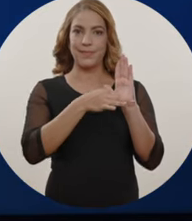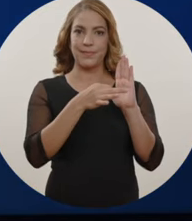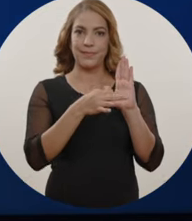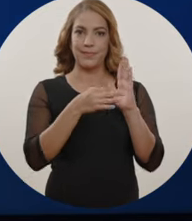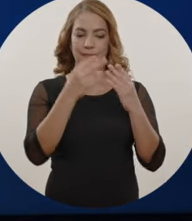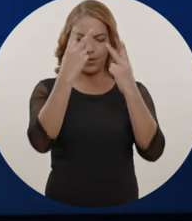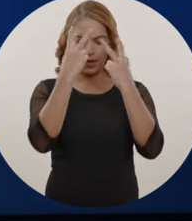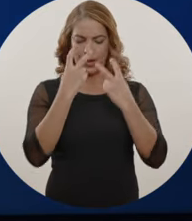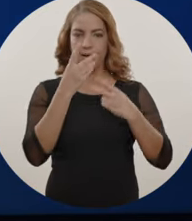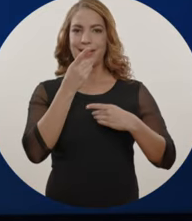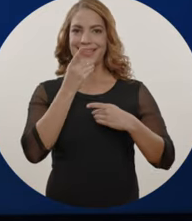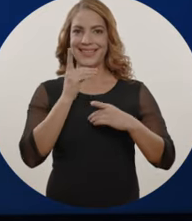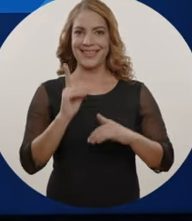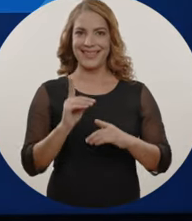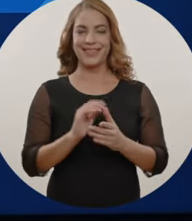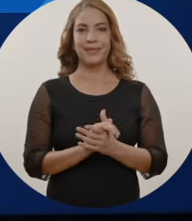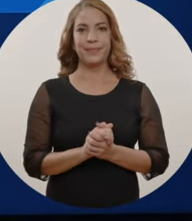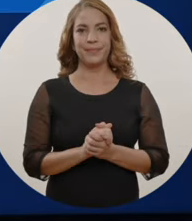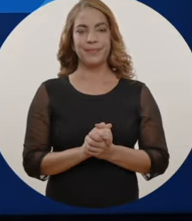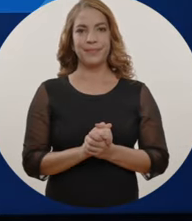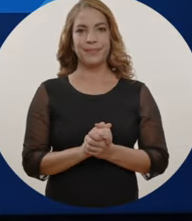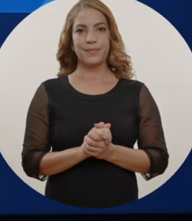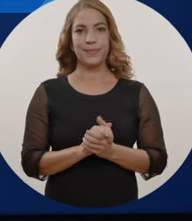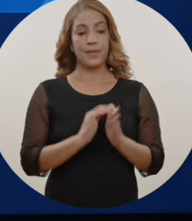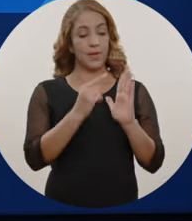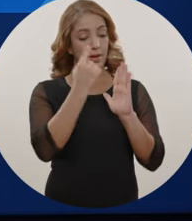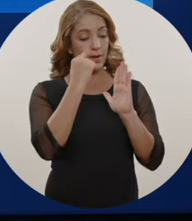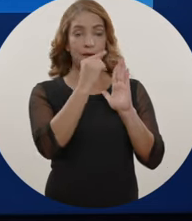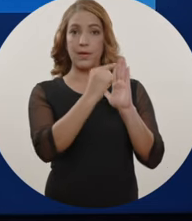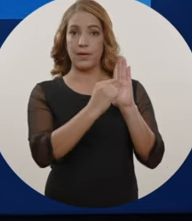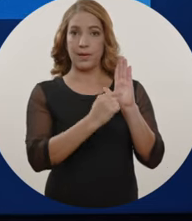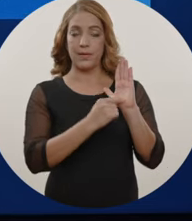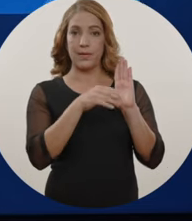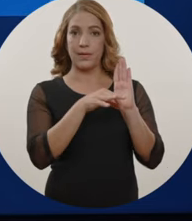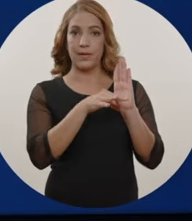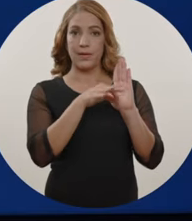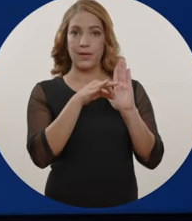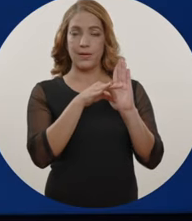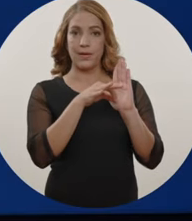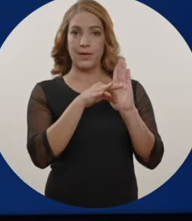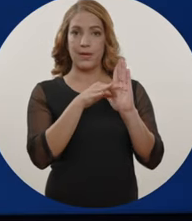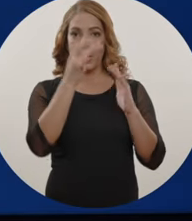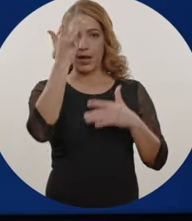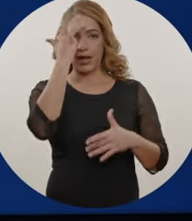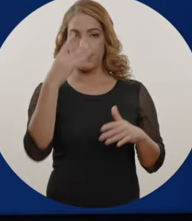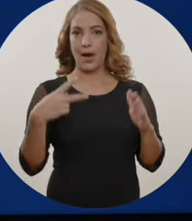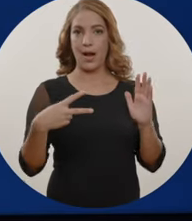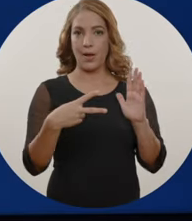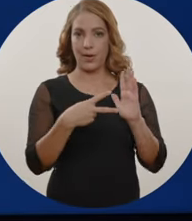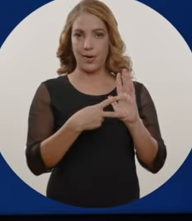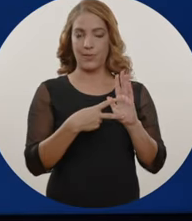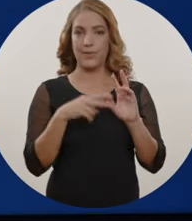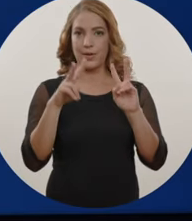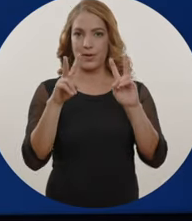seleccione Self-Diagnosis o Autodiagnóstico. En el menú mostrado, seleccione Smart Hub Connection